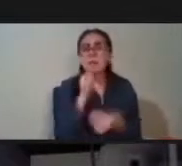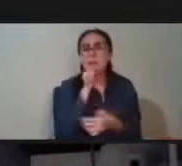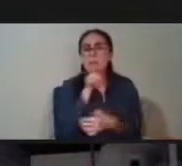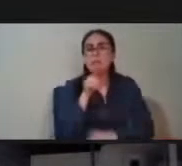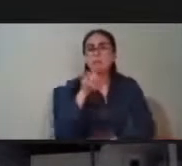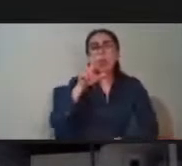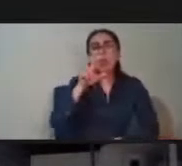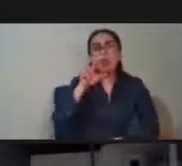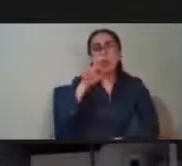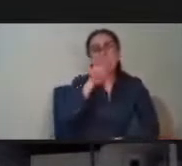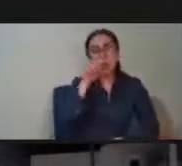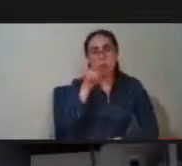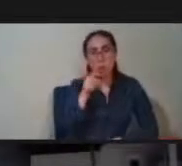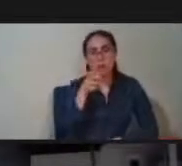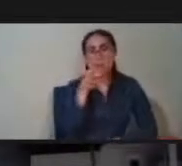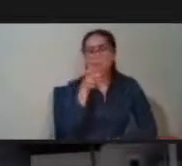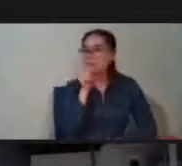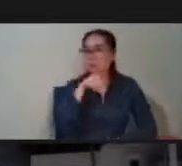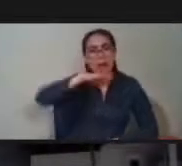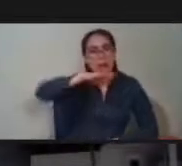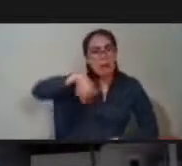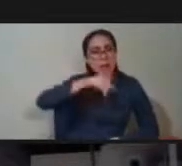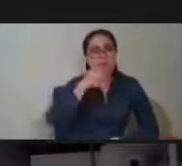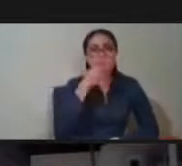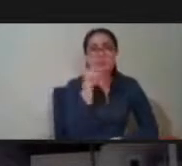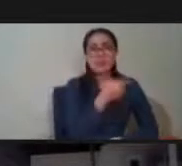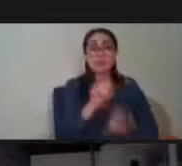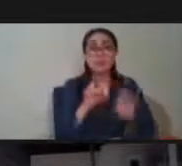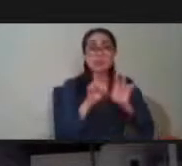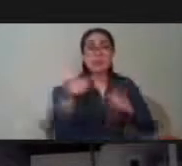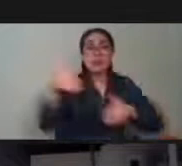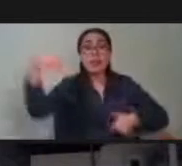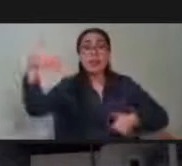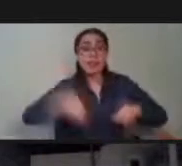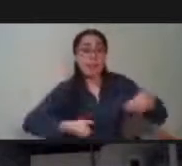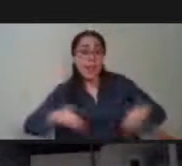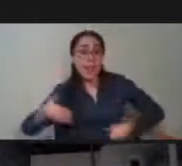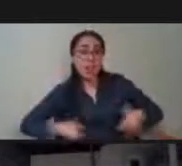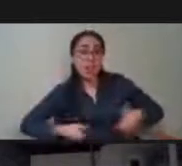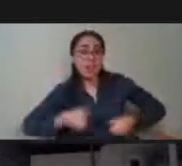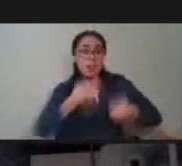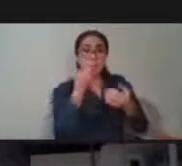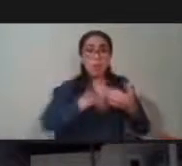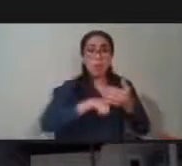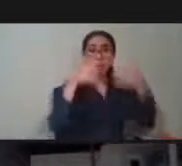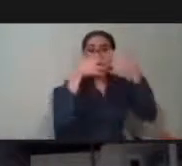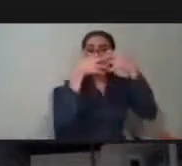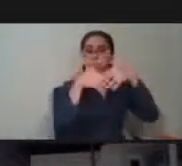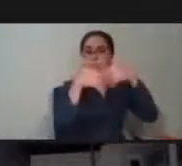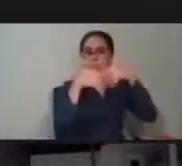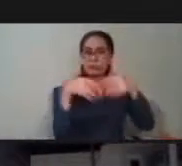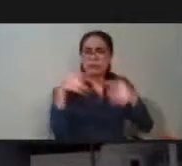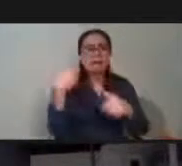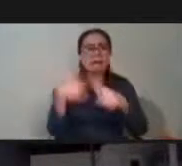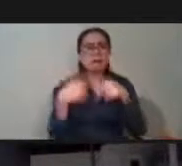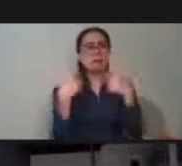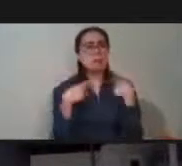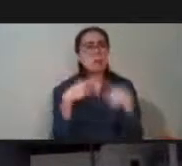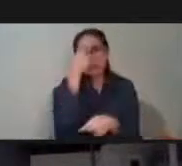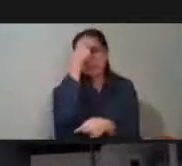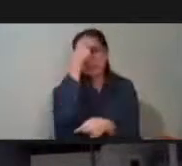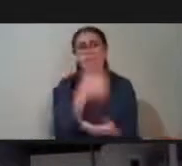que decía recién, qué maravilla cuando el teatro piensa y cuando quien hace teatro puede nombrar ese pensamiento,